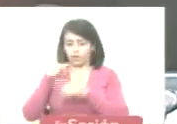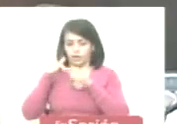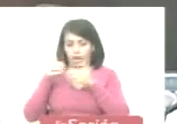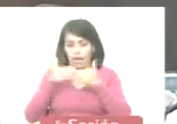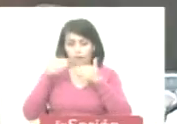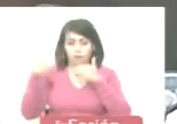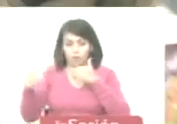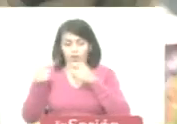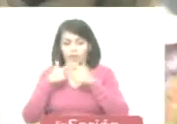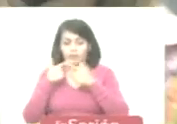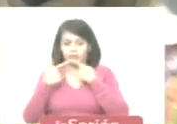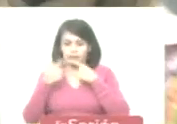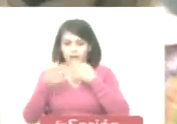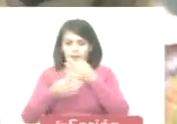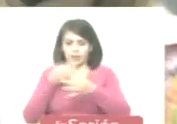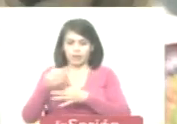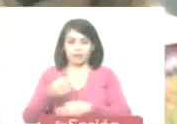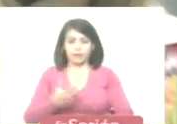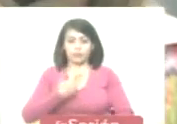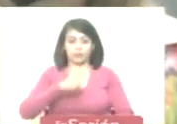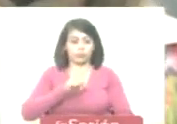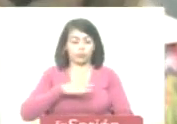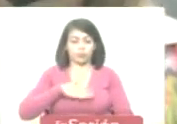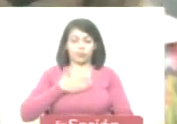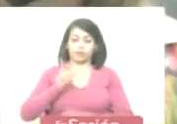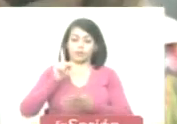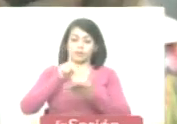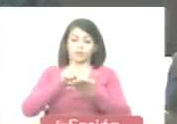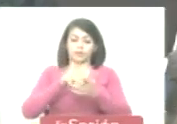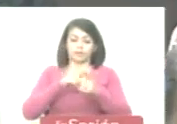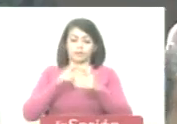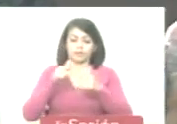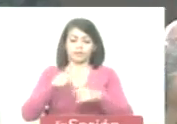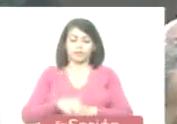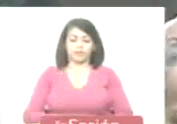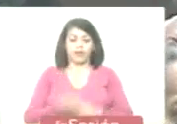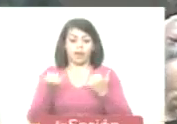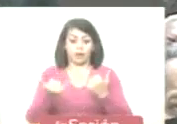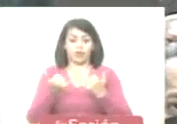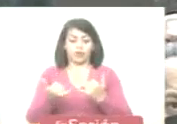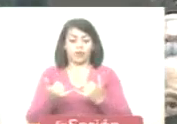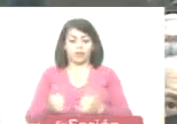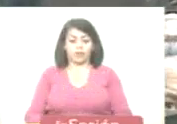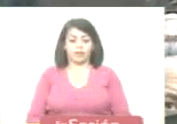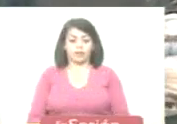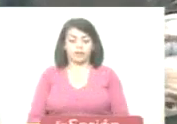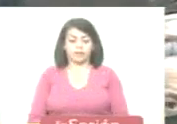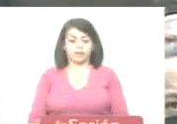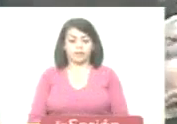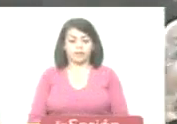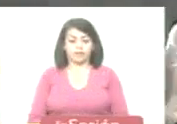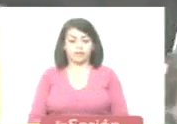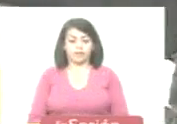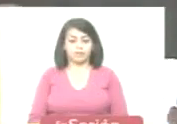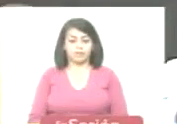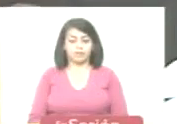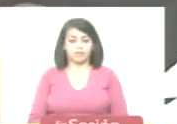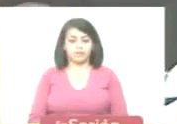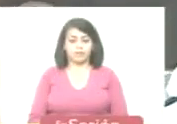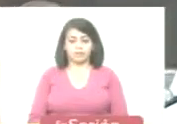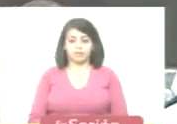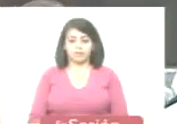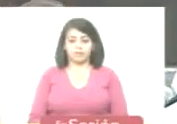en los pasillos. Nosotros no podemos llegarle por ahora a los